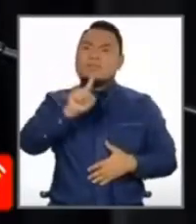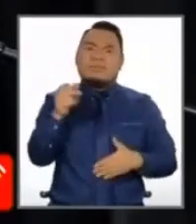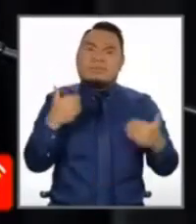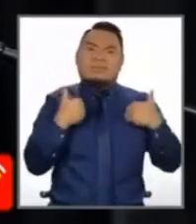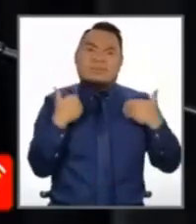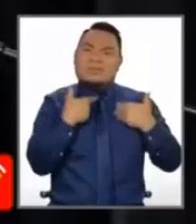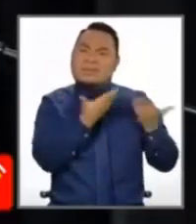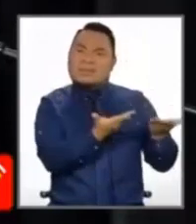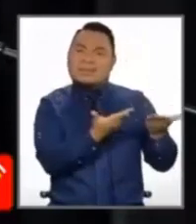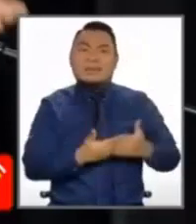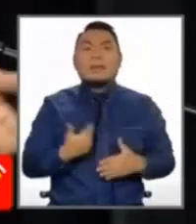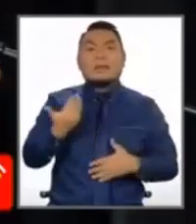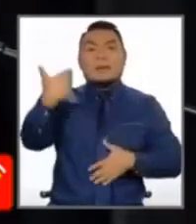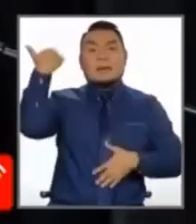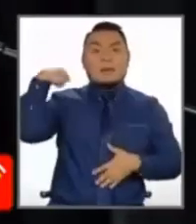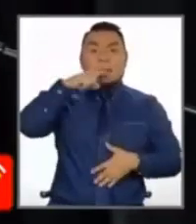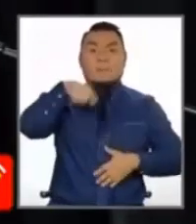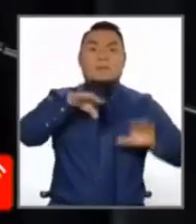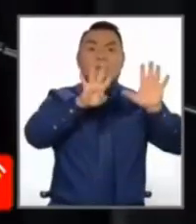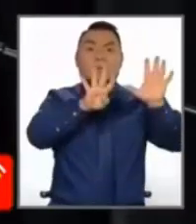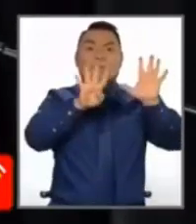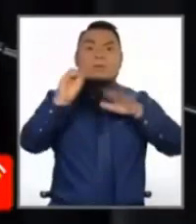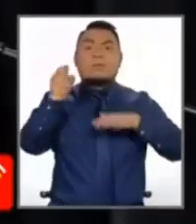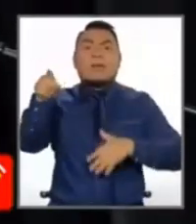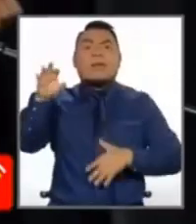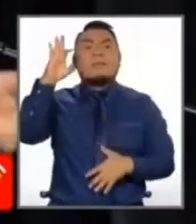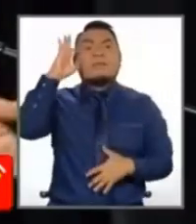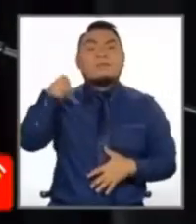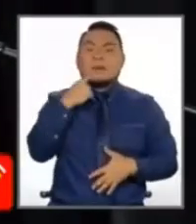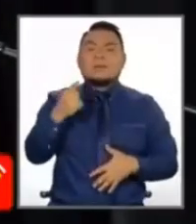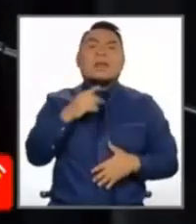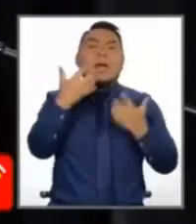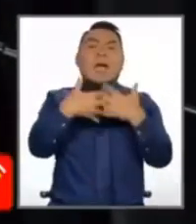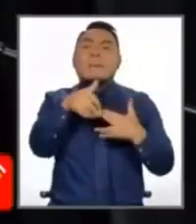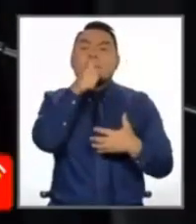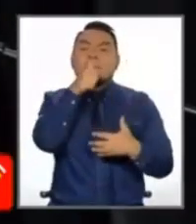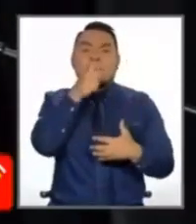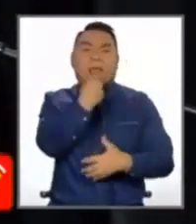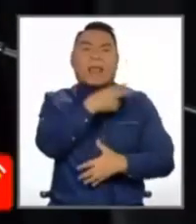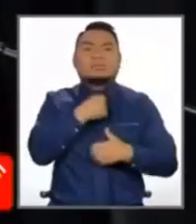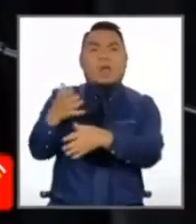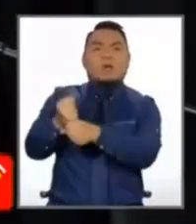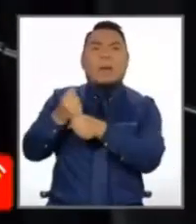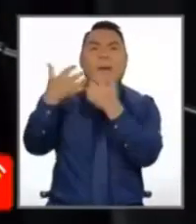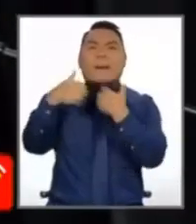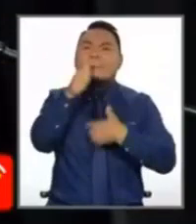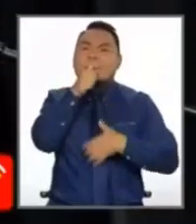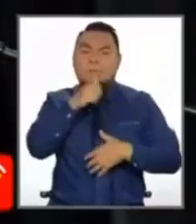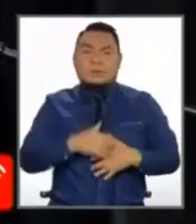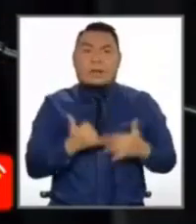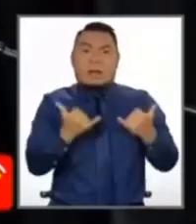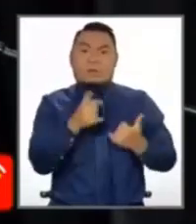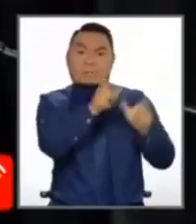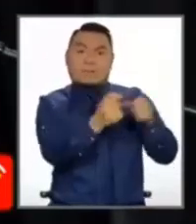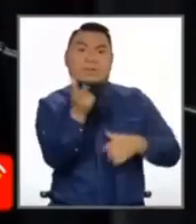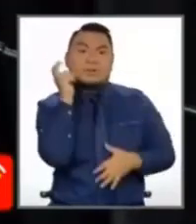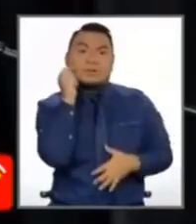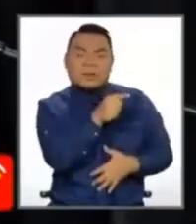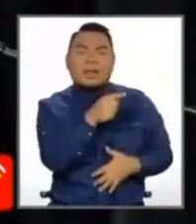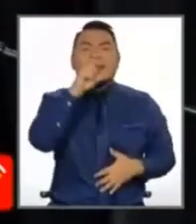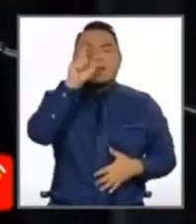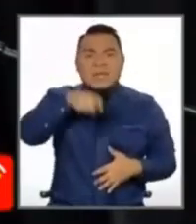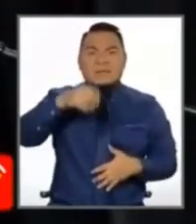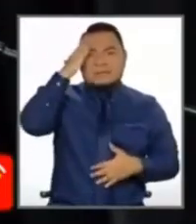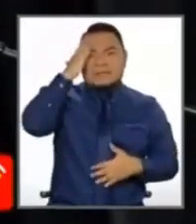tiene. En la década del 90, el señor Fujimori privatizó los servicios de salud. Y los señores que me están escuchando deben